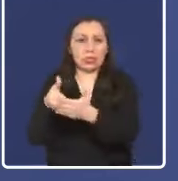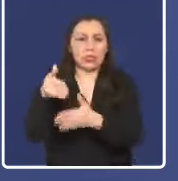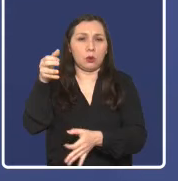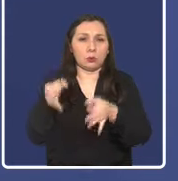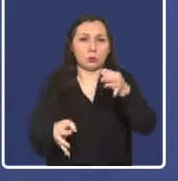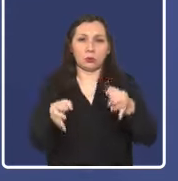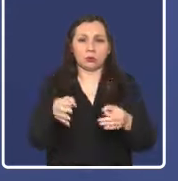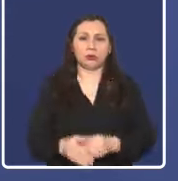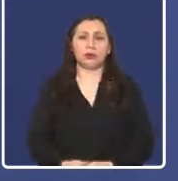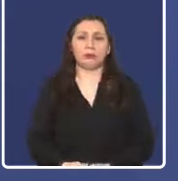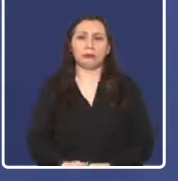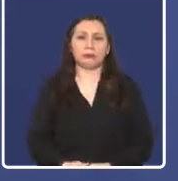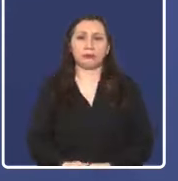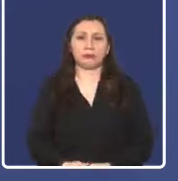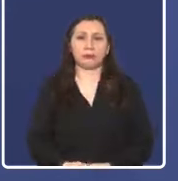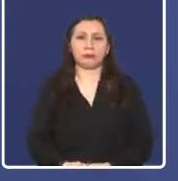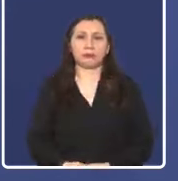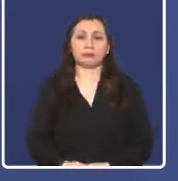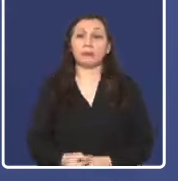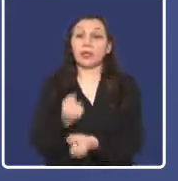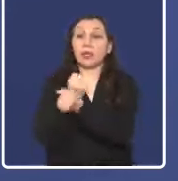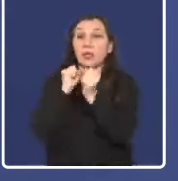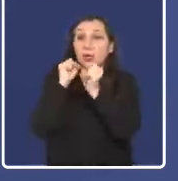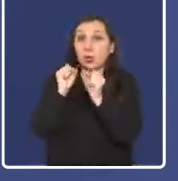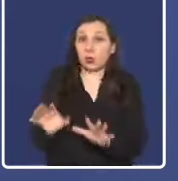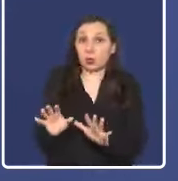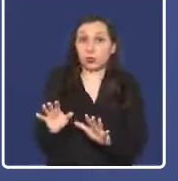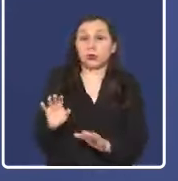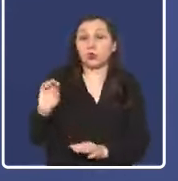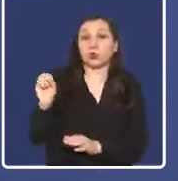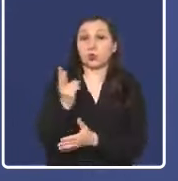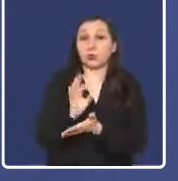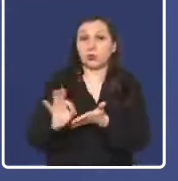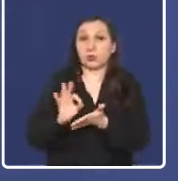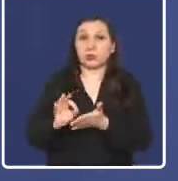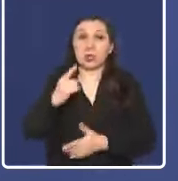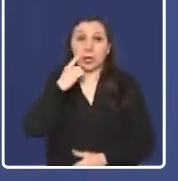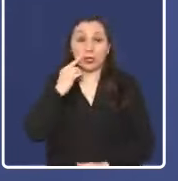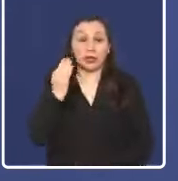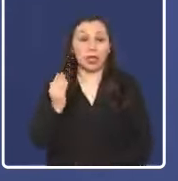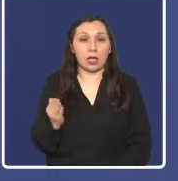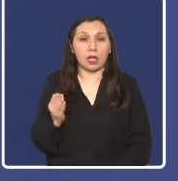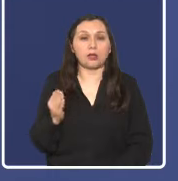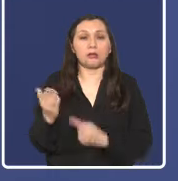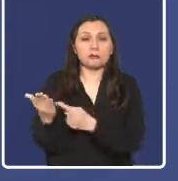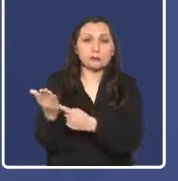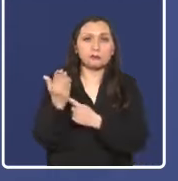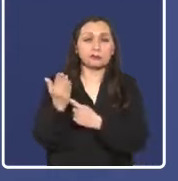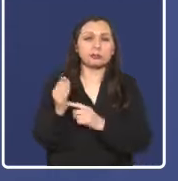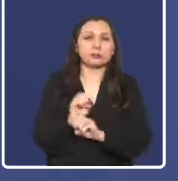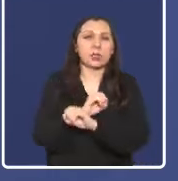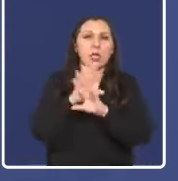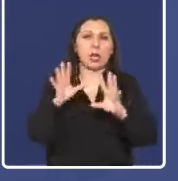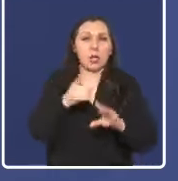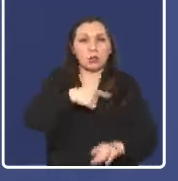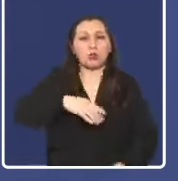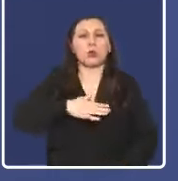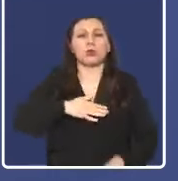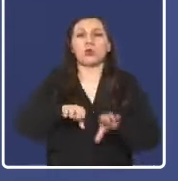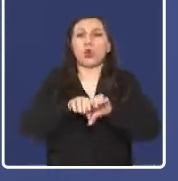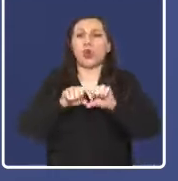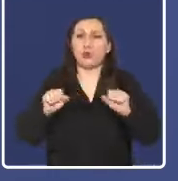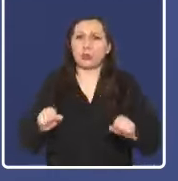justicia. La renuncia del subsecretario es una manifestación clara de nuestro